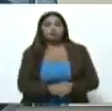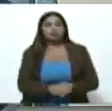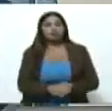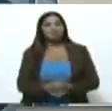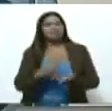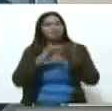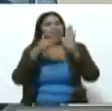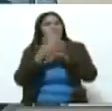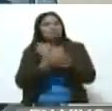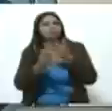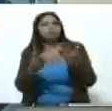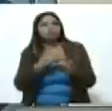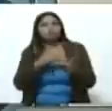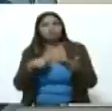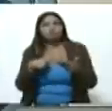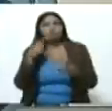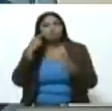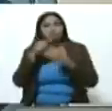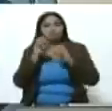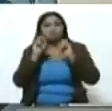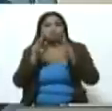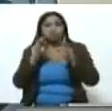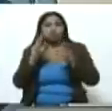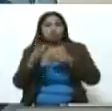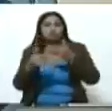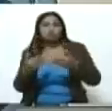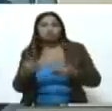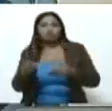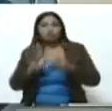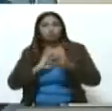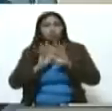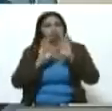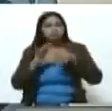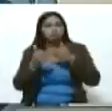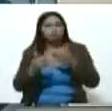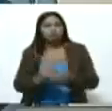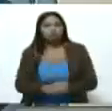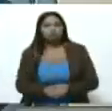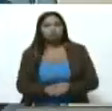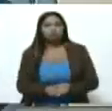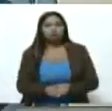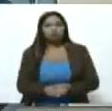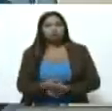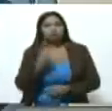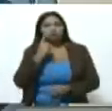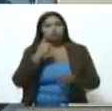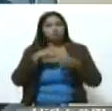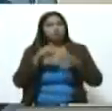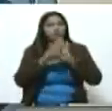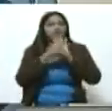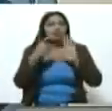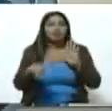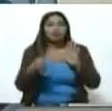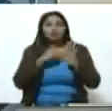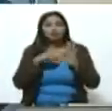decir, hubo la oportunidad, dentro de lo que implica el derecho a un juicio